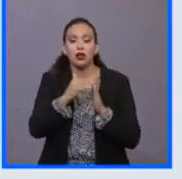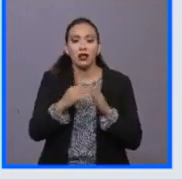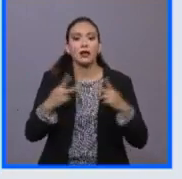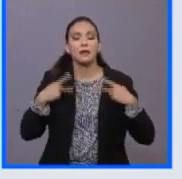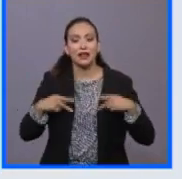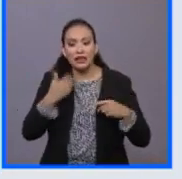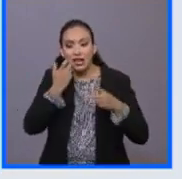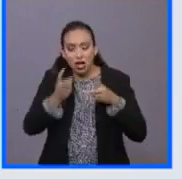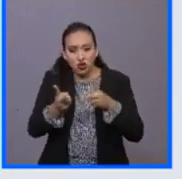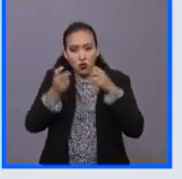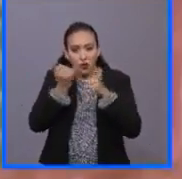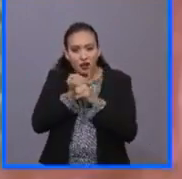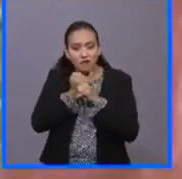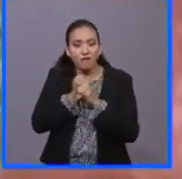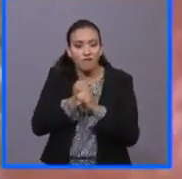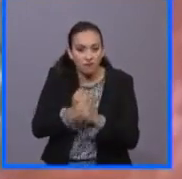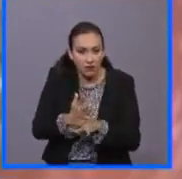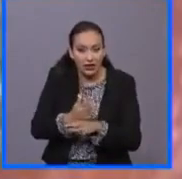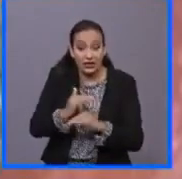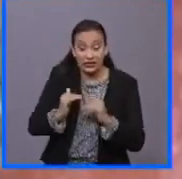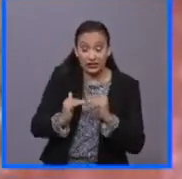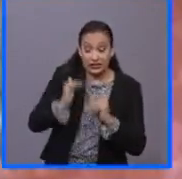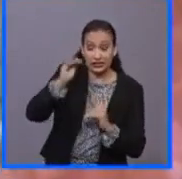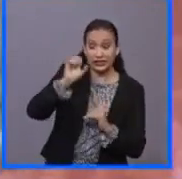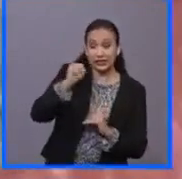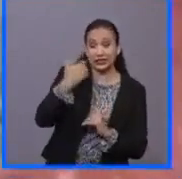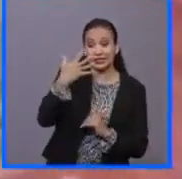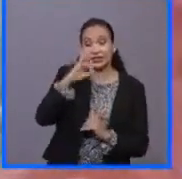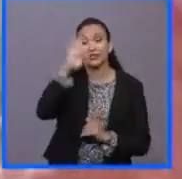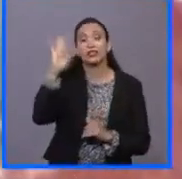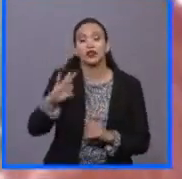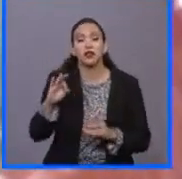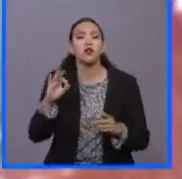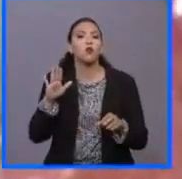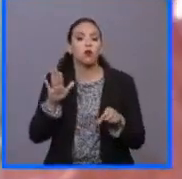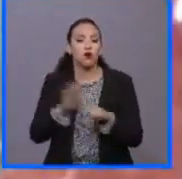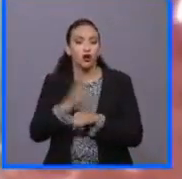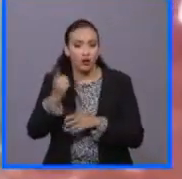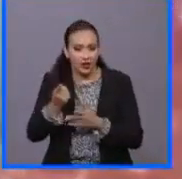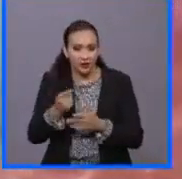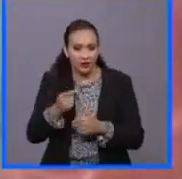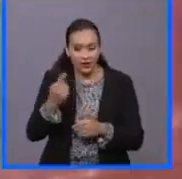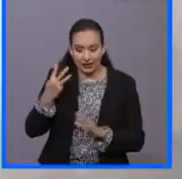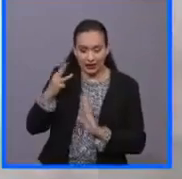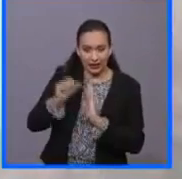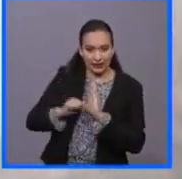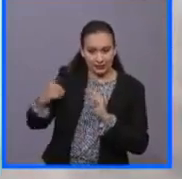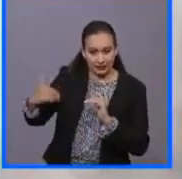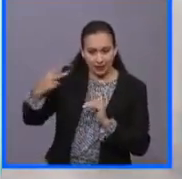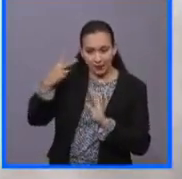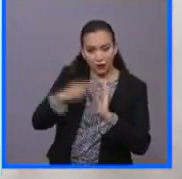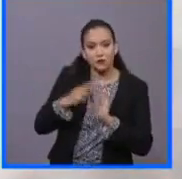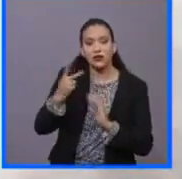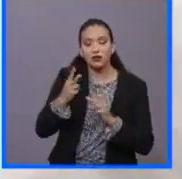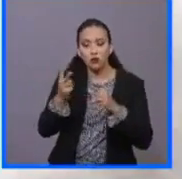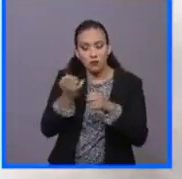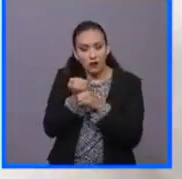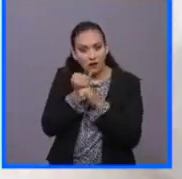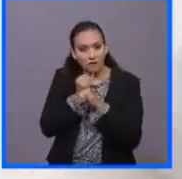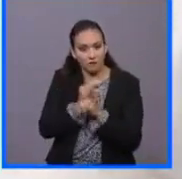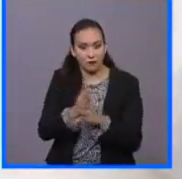de ciberataques y un aumento de 65% en incidentes en el primer trimestre de